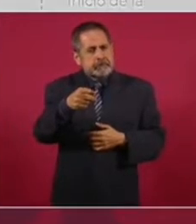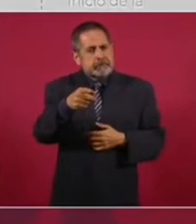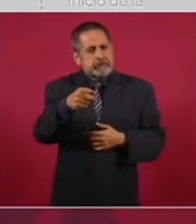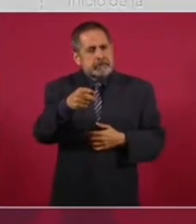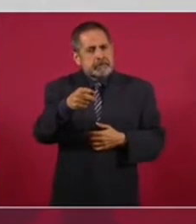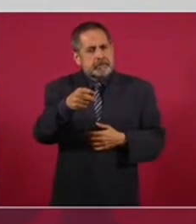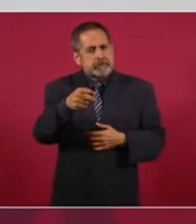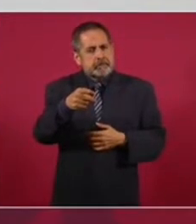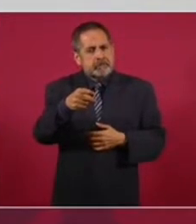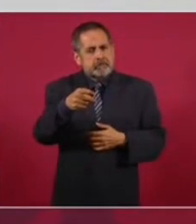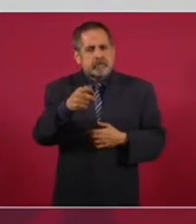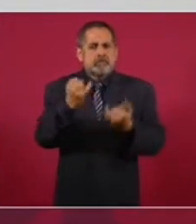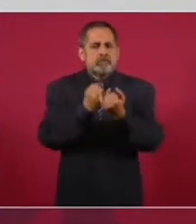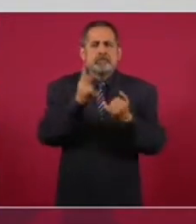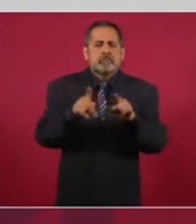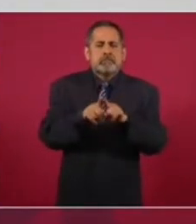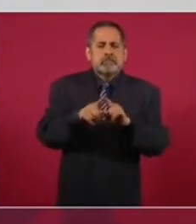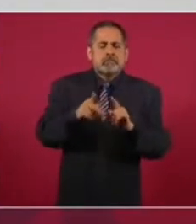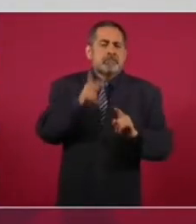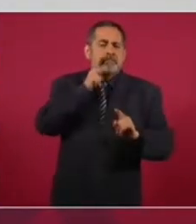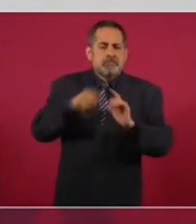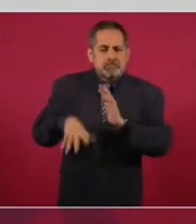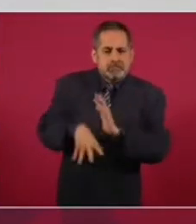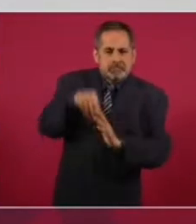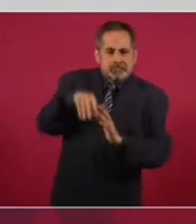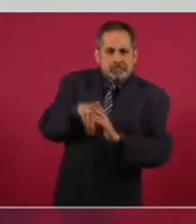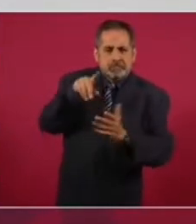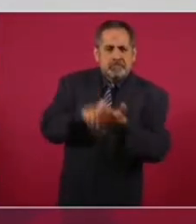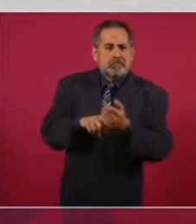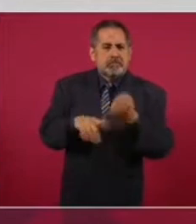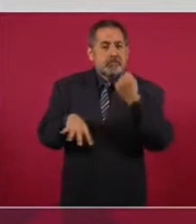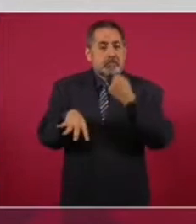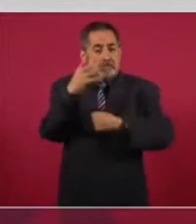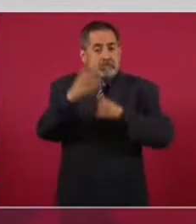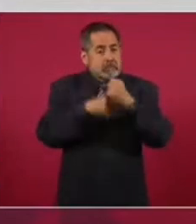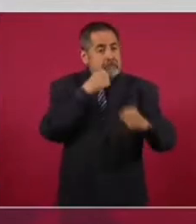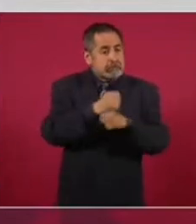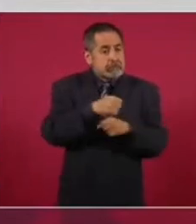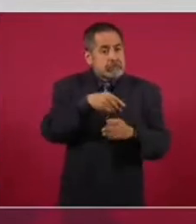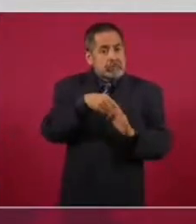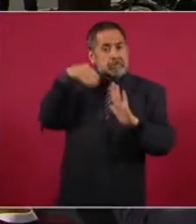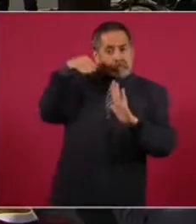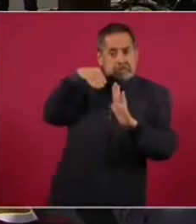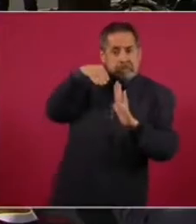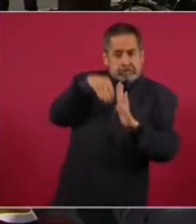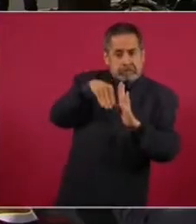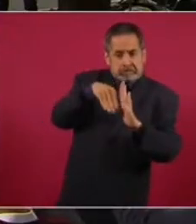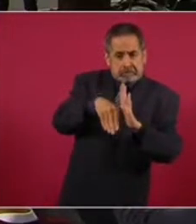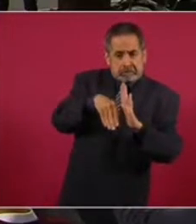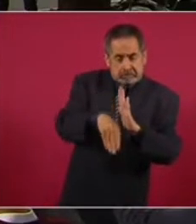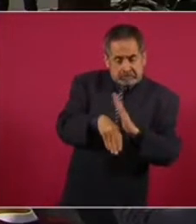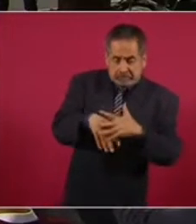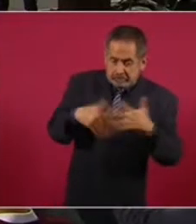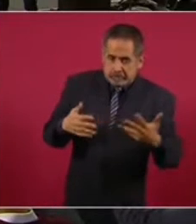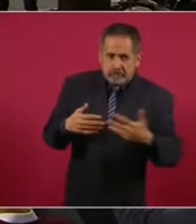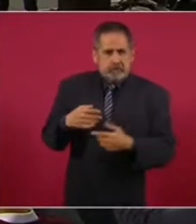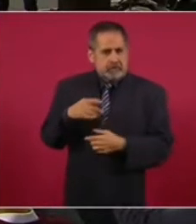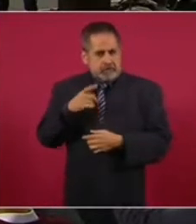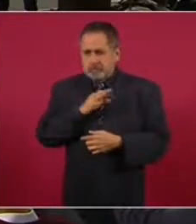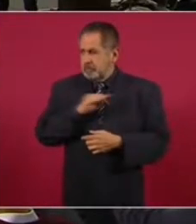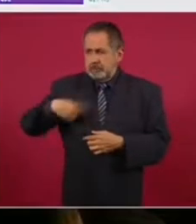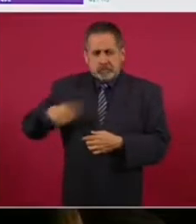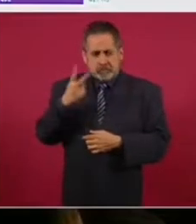en la extracción de petróleo, 14 años cayendo. Pues nos llevó como